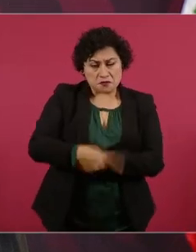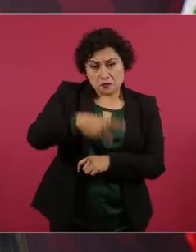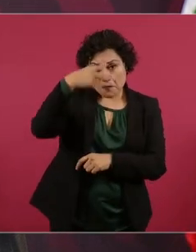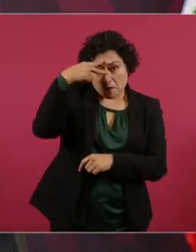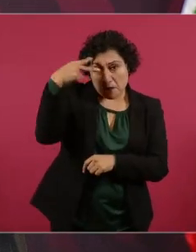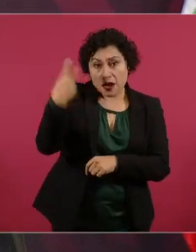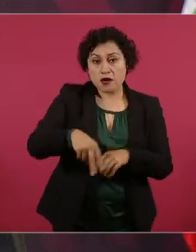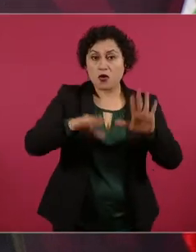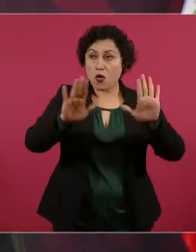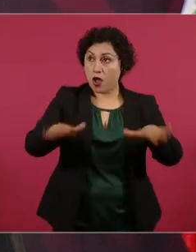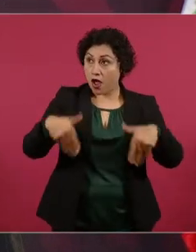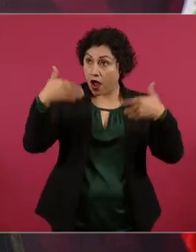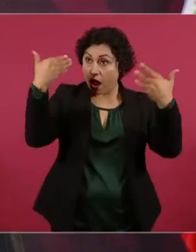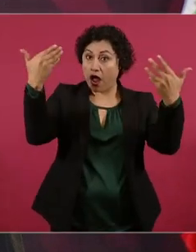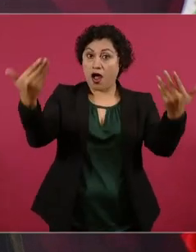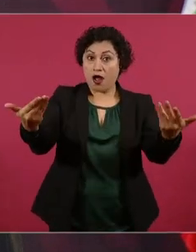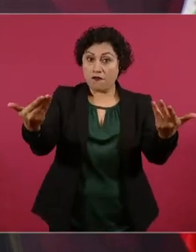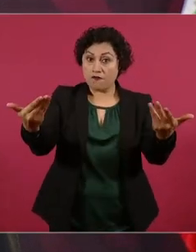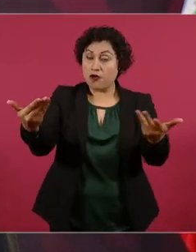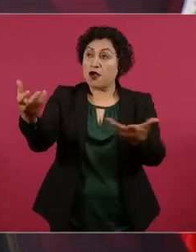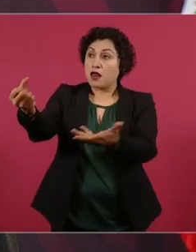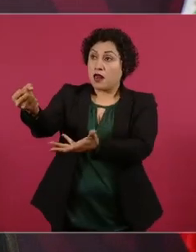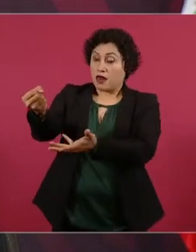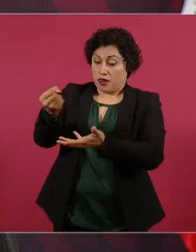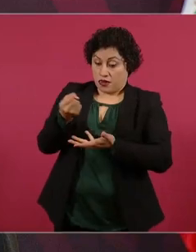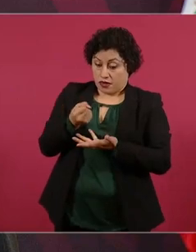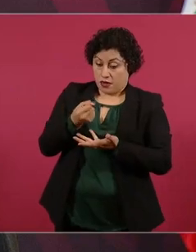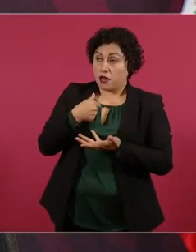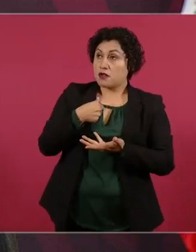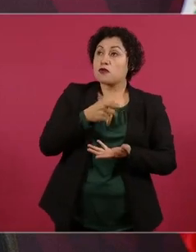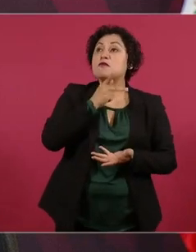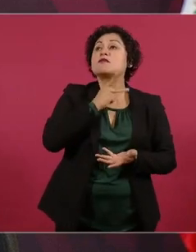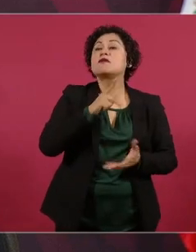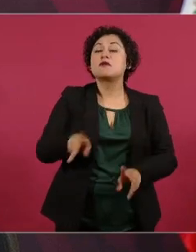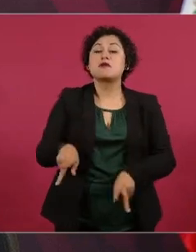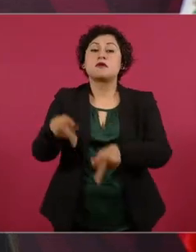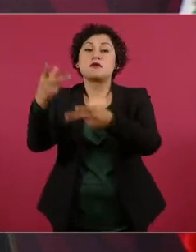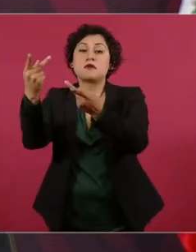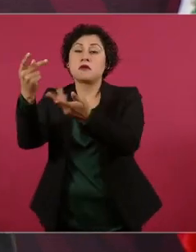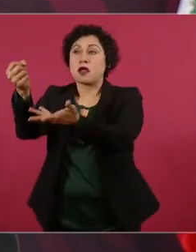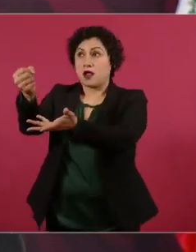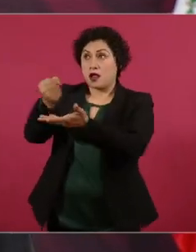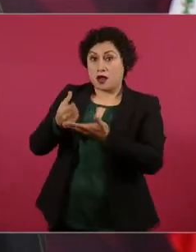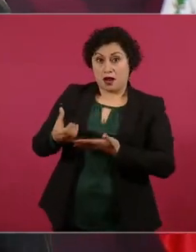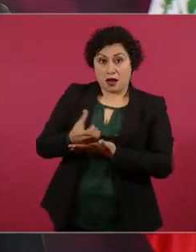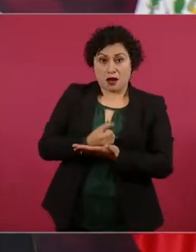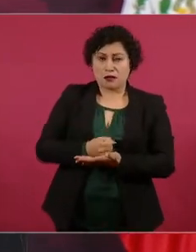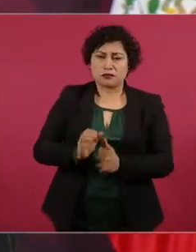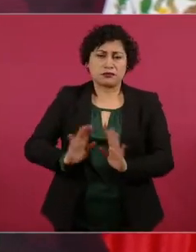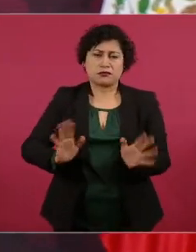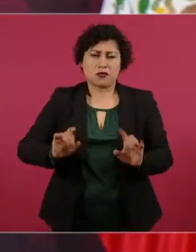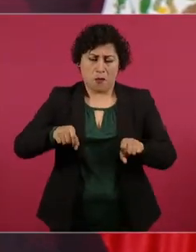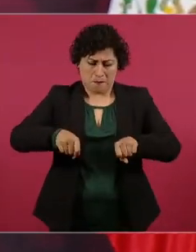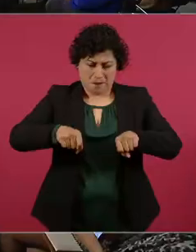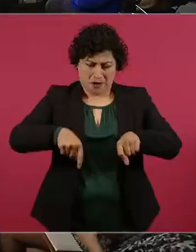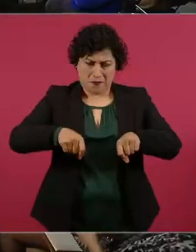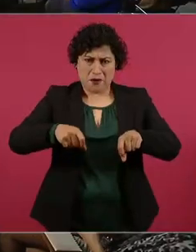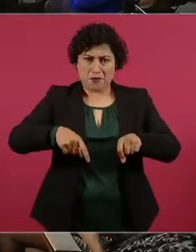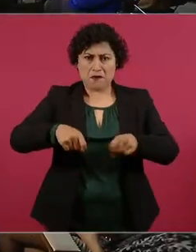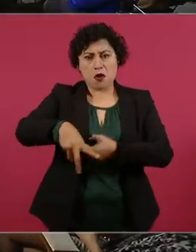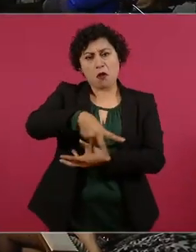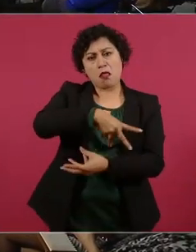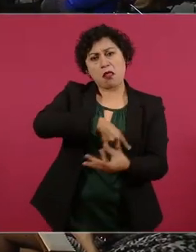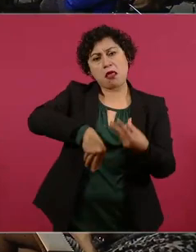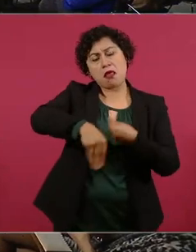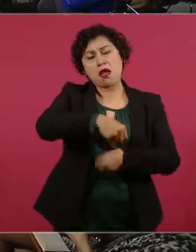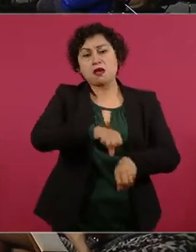no de la venta de petróleo crudo al extranjero. Entonces, esa reconversión, que es